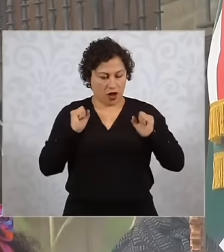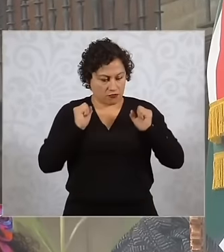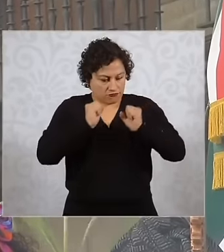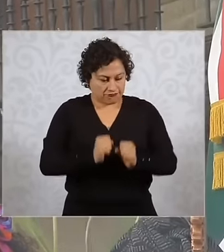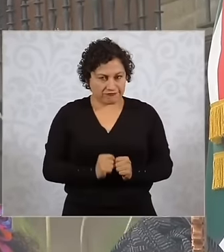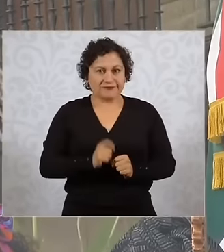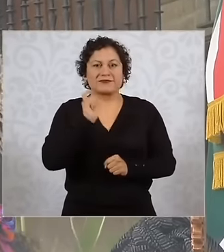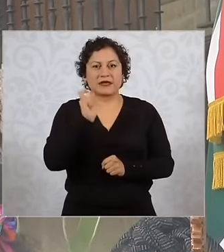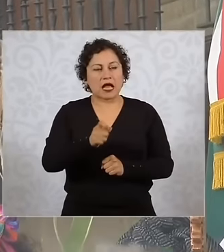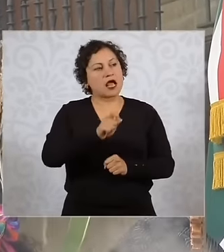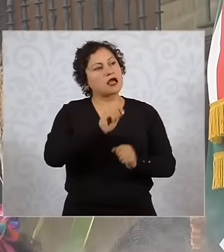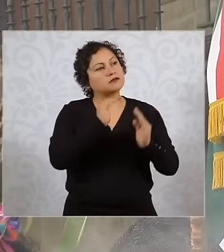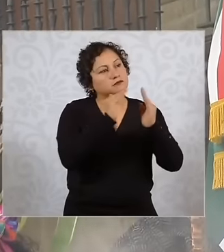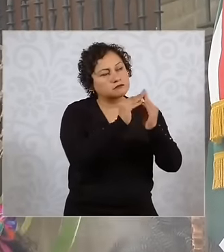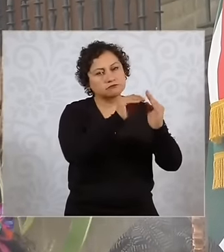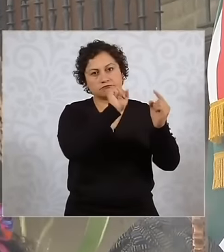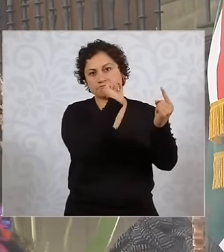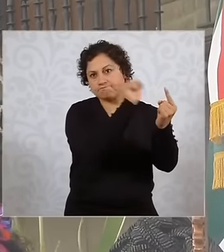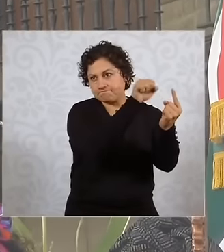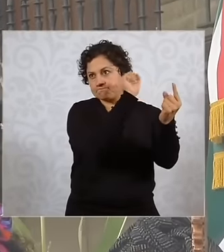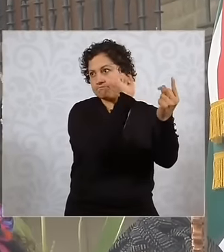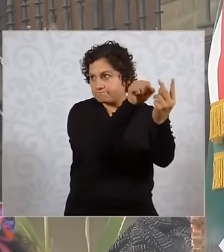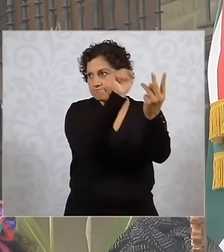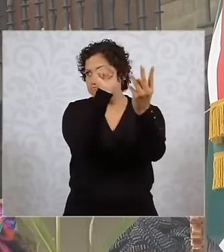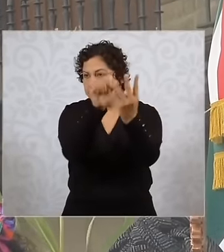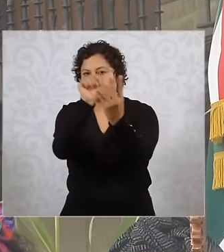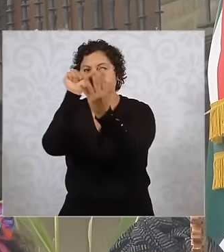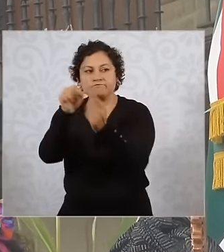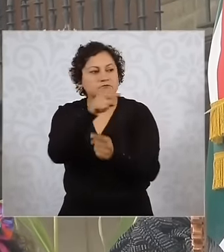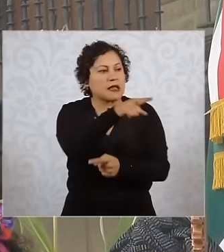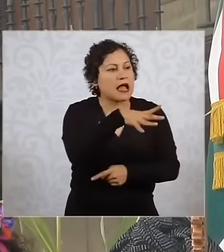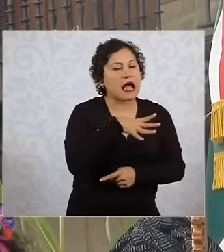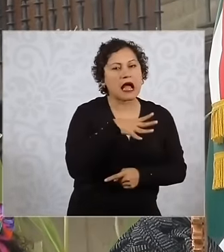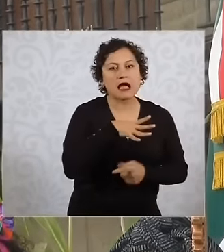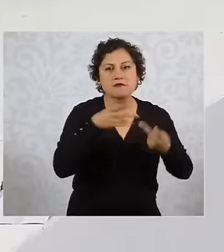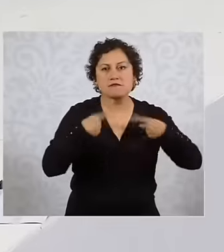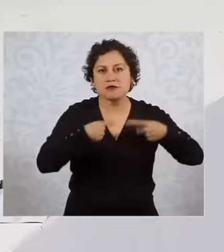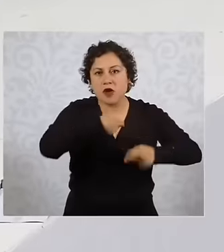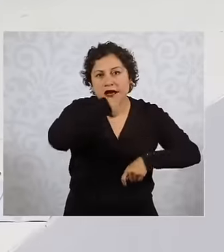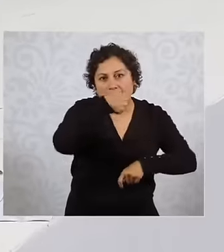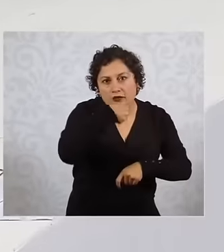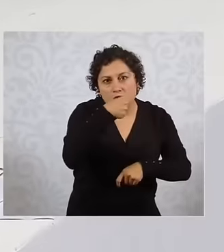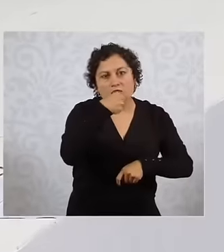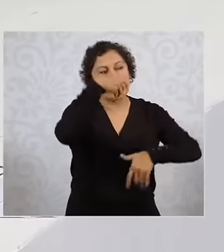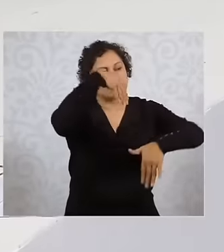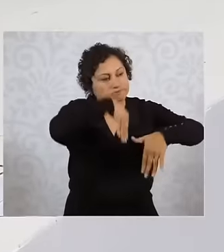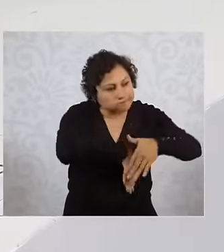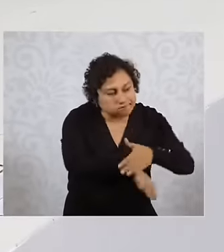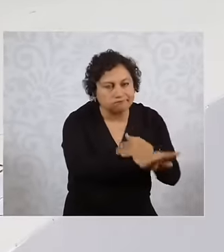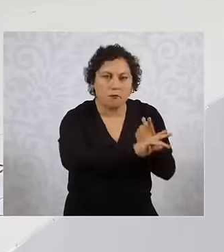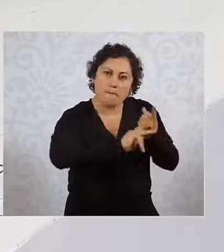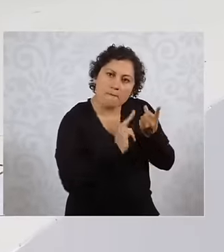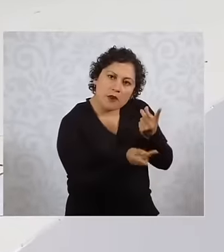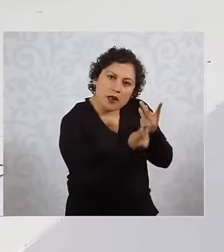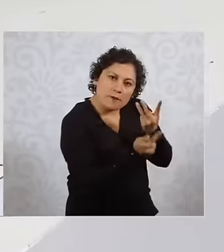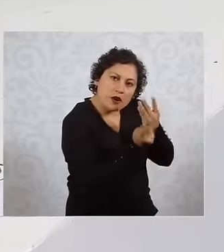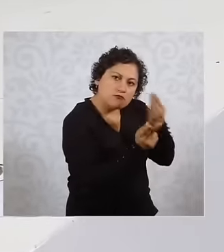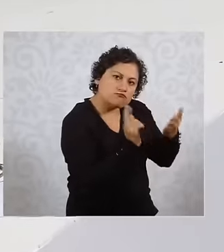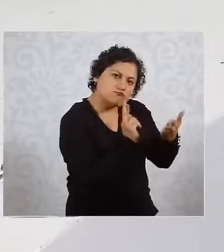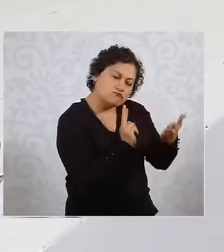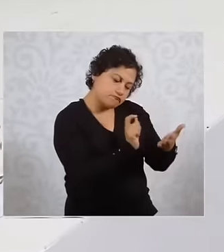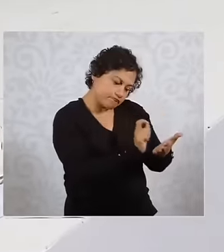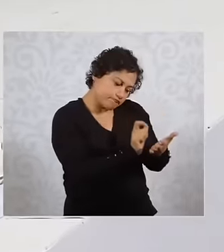puerta en todas las casas de los adultos mayores. Les harán un cuestionario para conocer